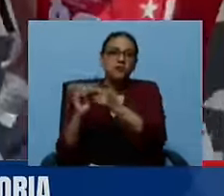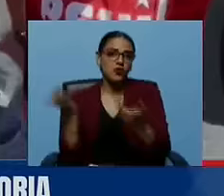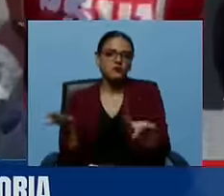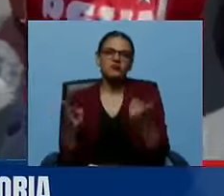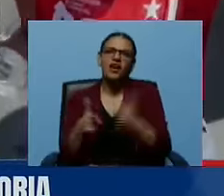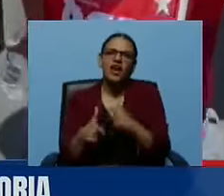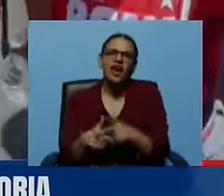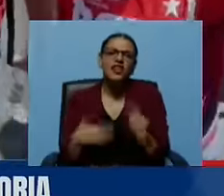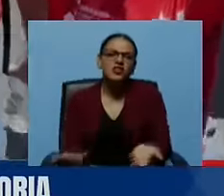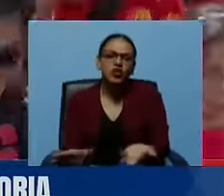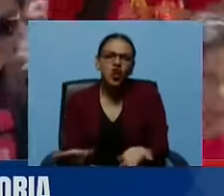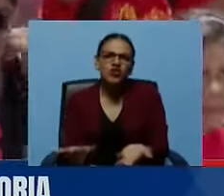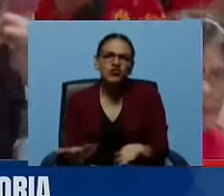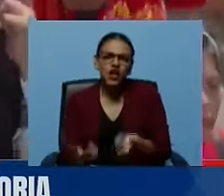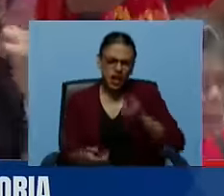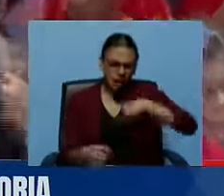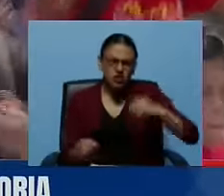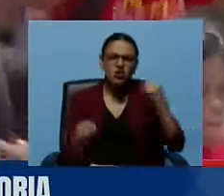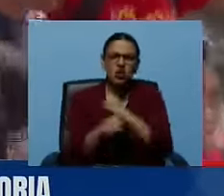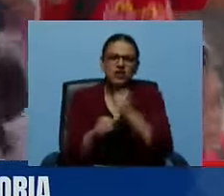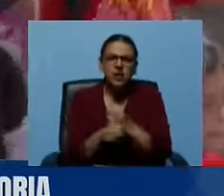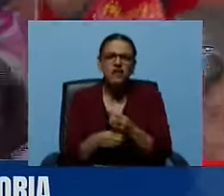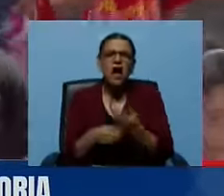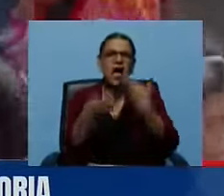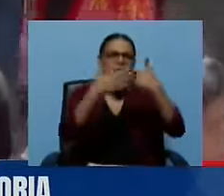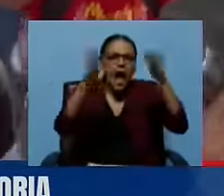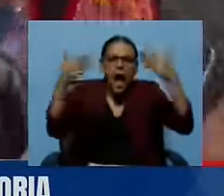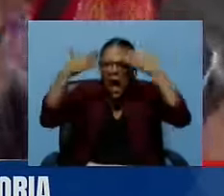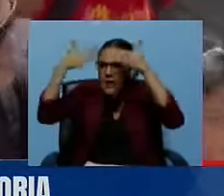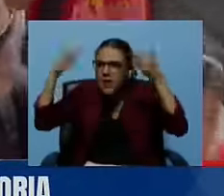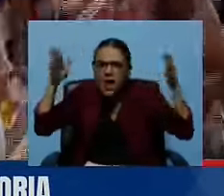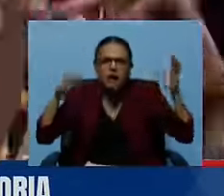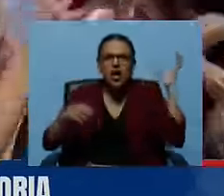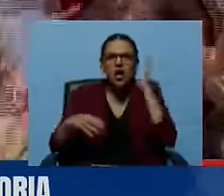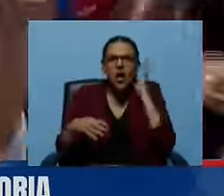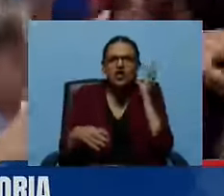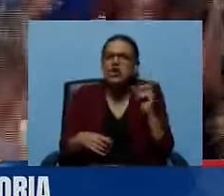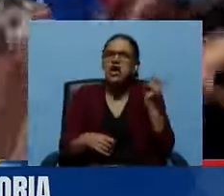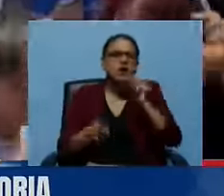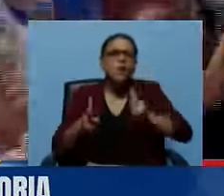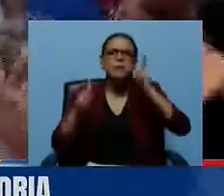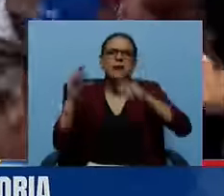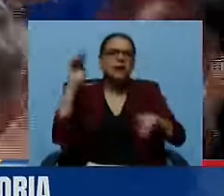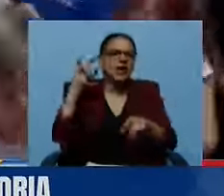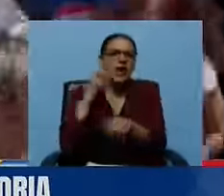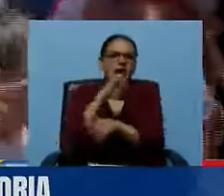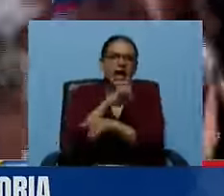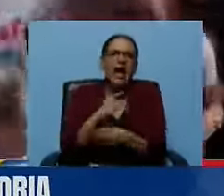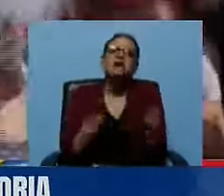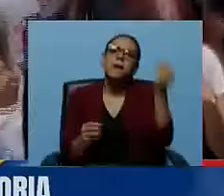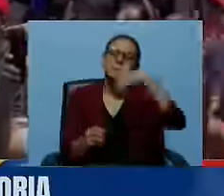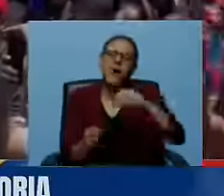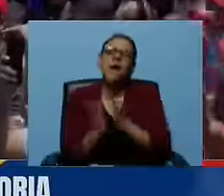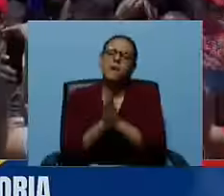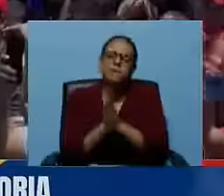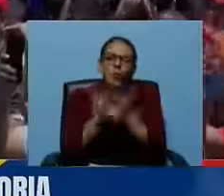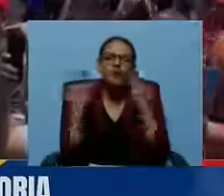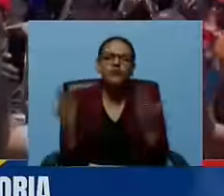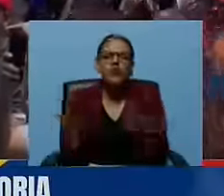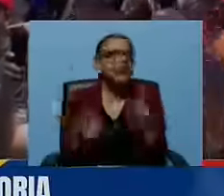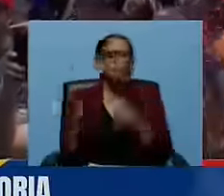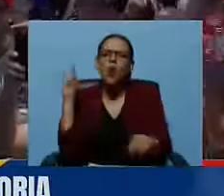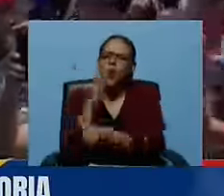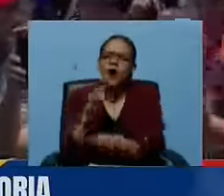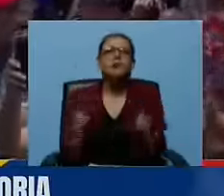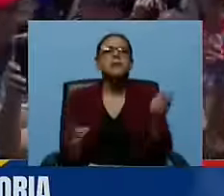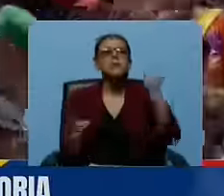Entonces, es trabajo nuestro abrir conciencias y que no engañen más, por el amor de Dios, no engañen